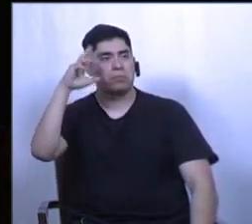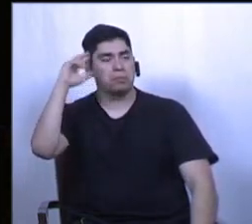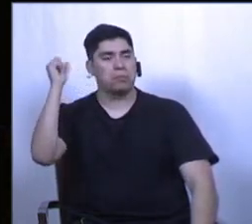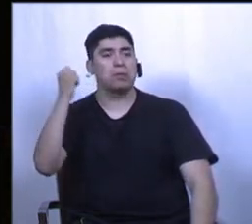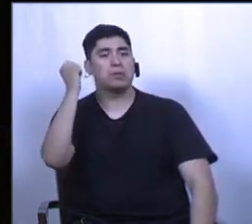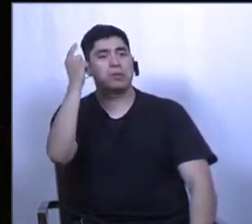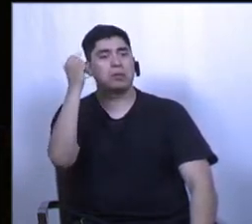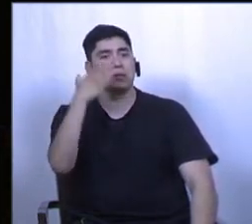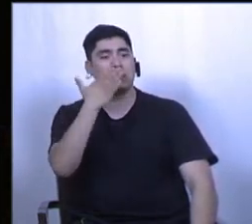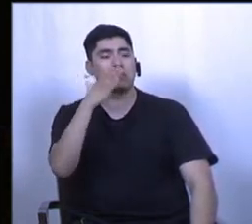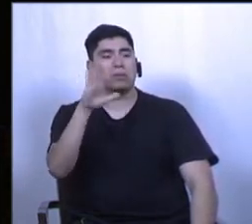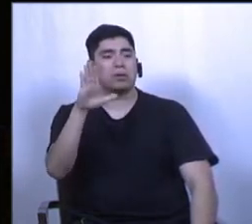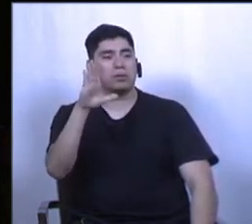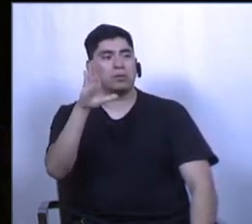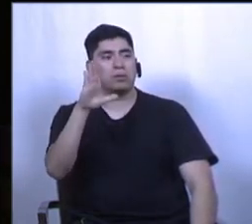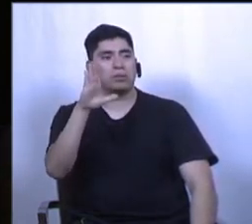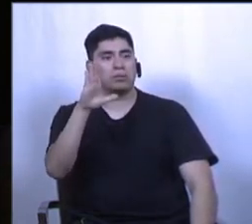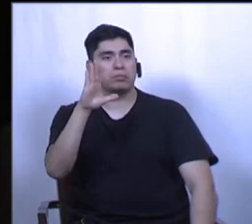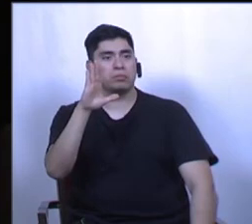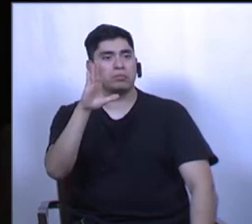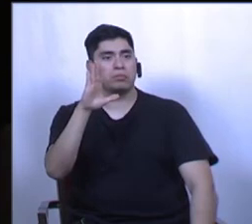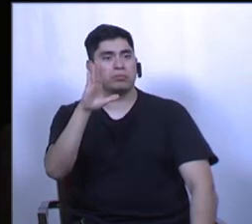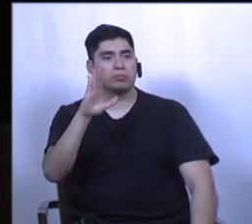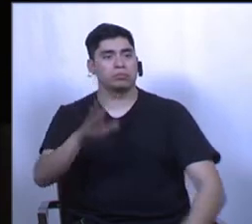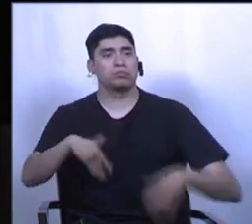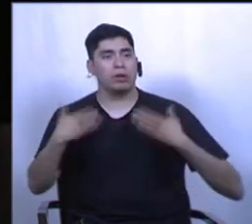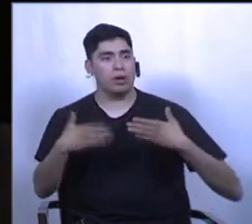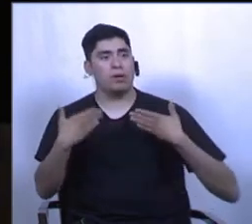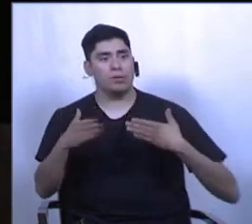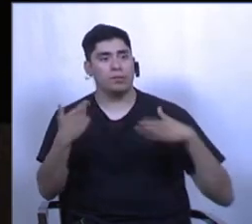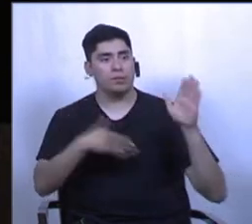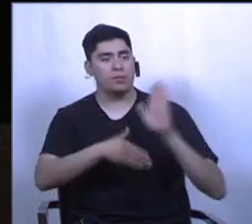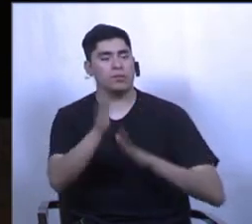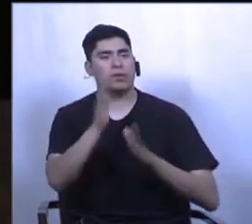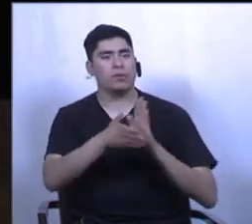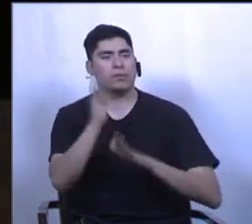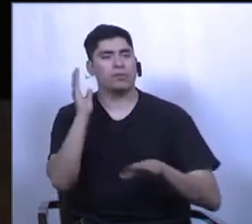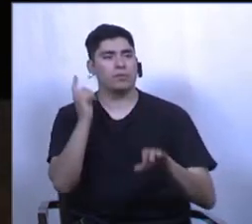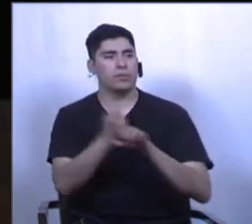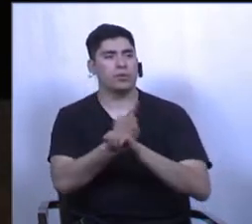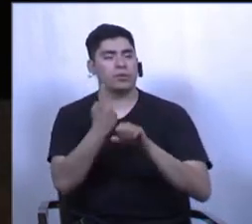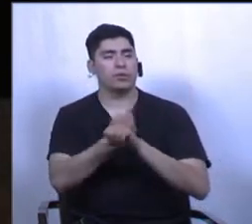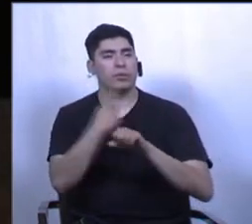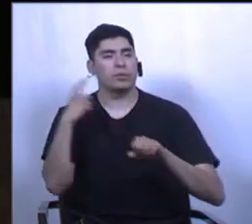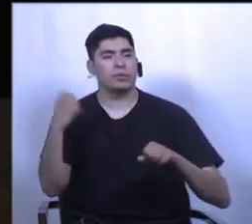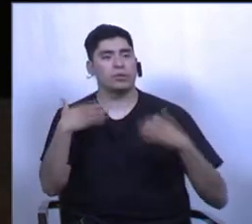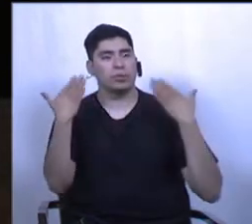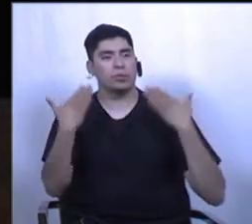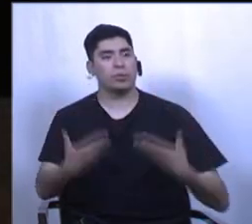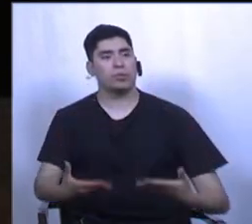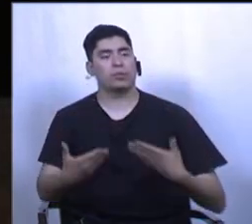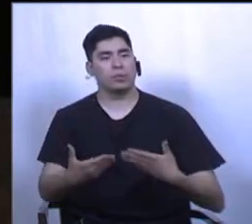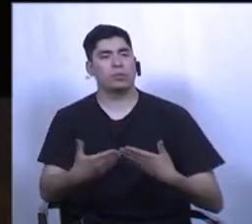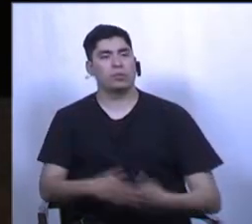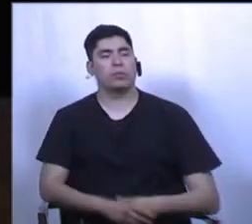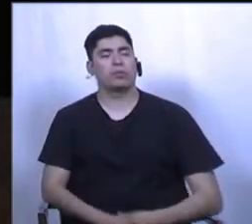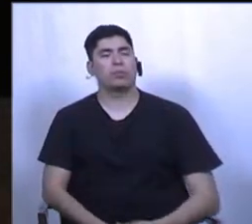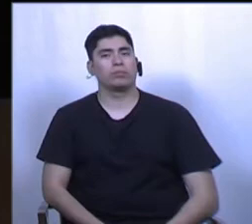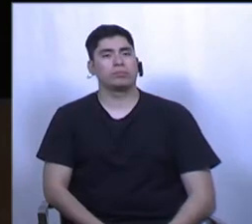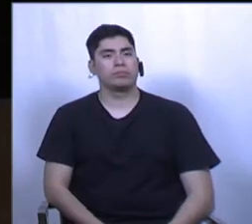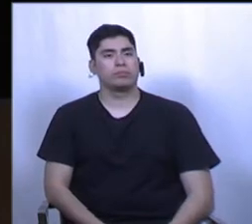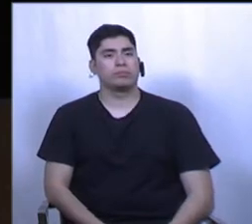Esto es una sesión completamente distinta. Ahora voy a hablar qué tipo de humanos vamos a ser en términos de nuestra